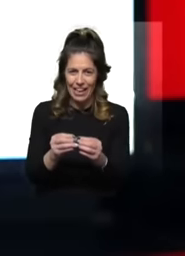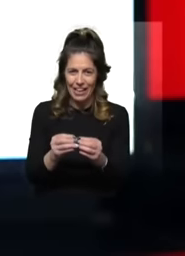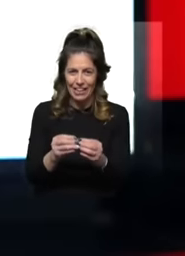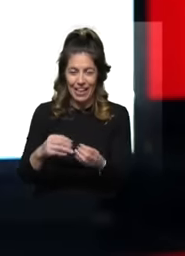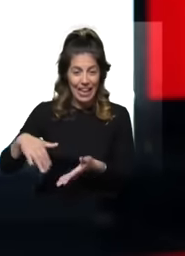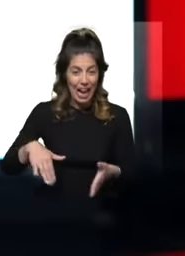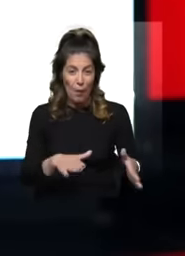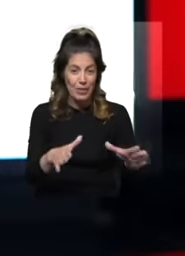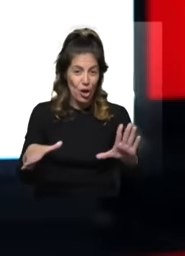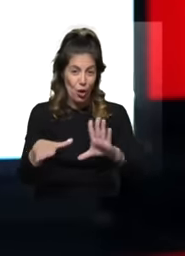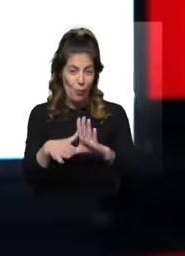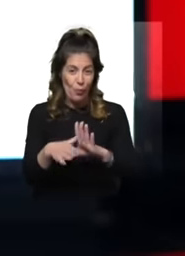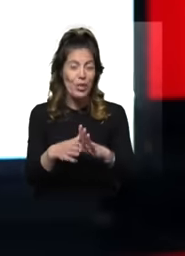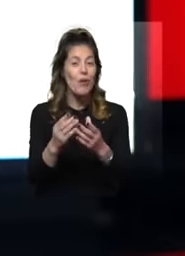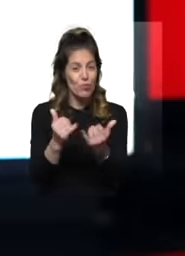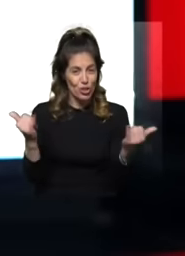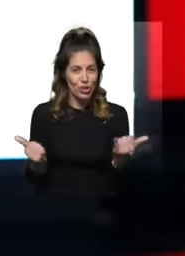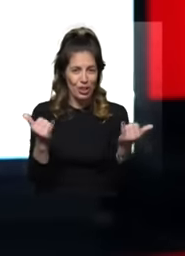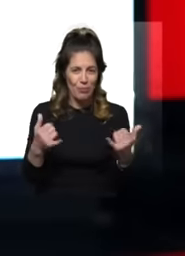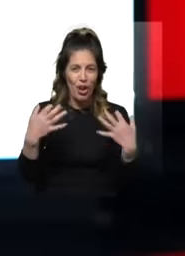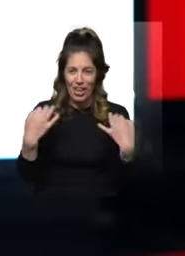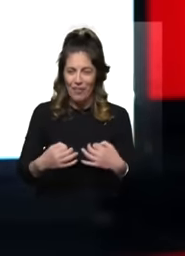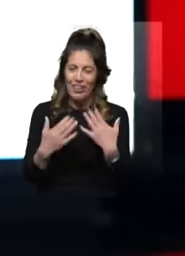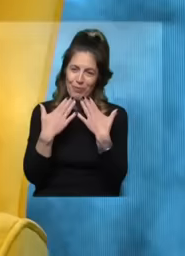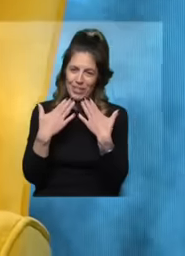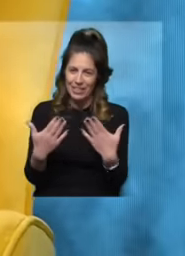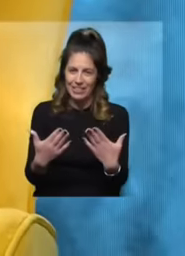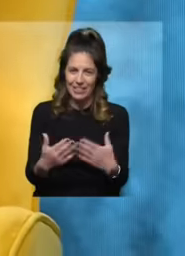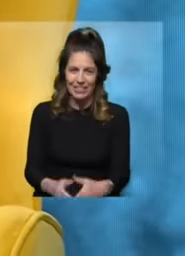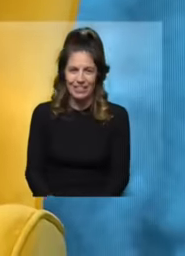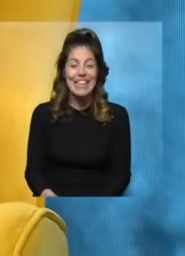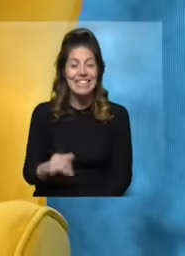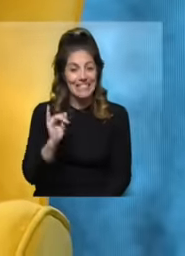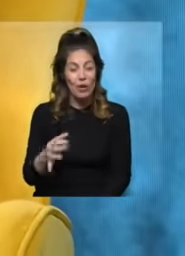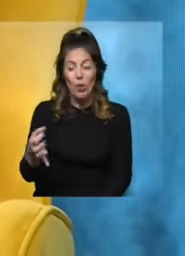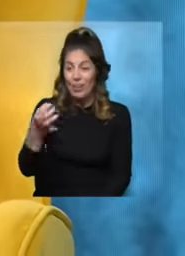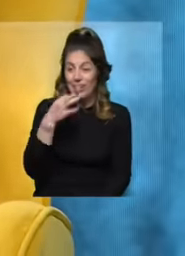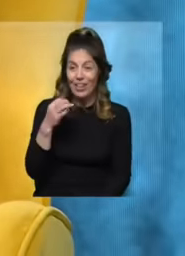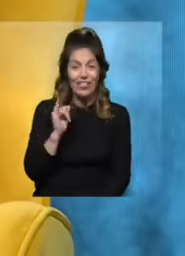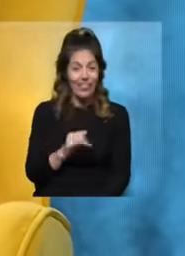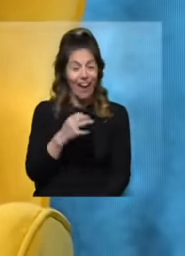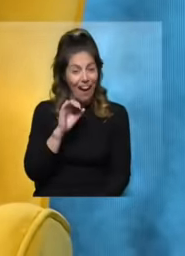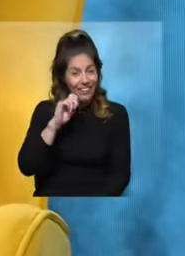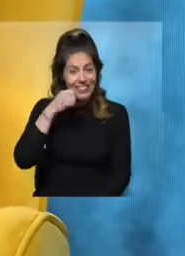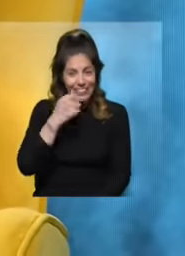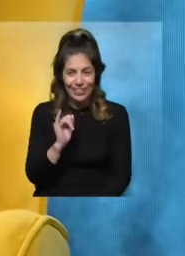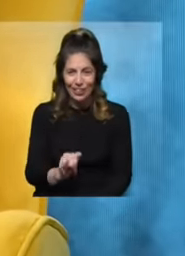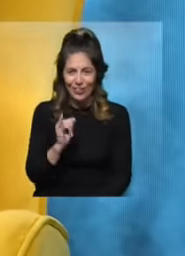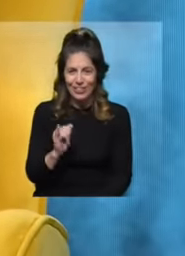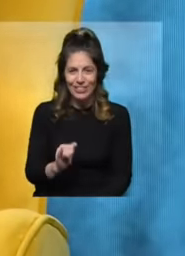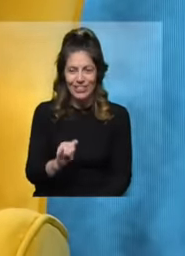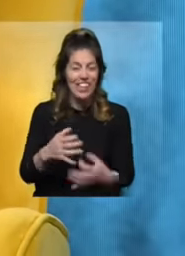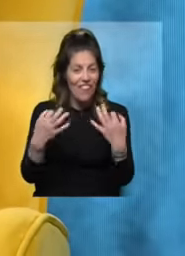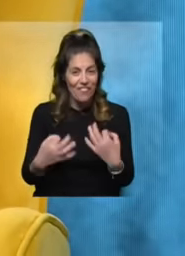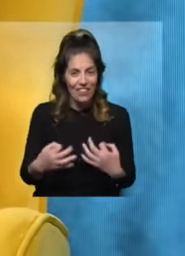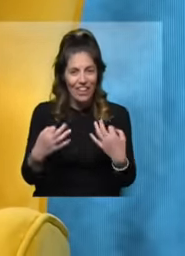comunes, ¿no? Sí. De mucho tiempo. Así que la verdad que se agradece. Sí, cuando me dijeron, dije, ¡ay, qué lindo! Y qué